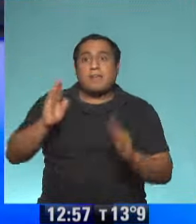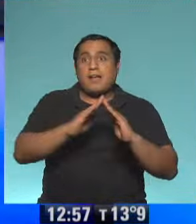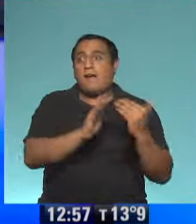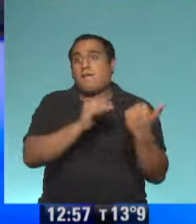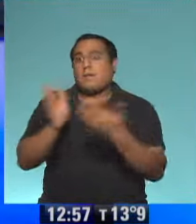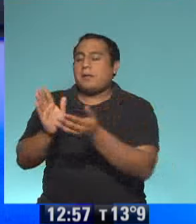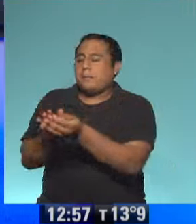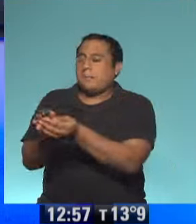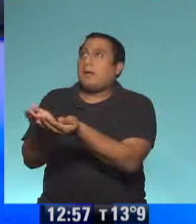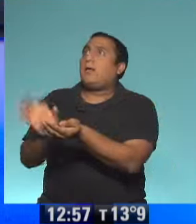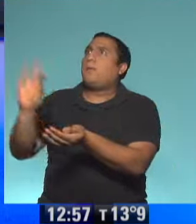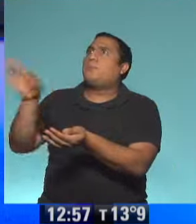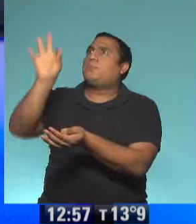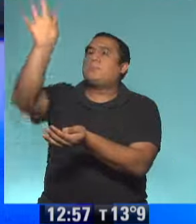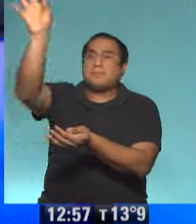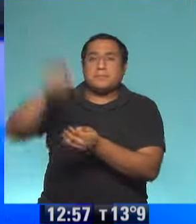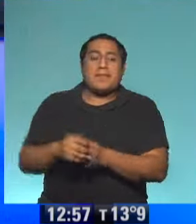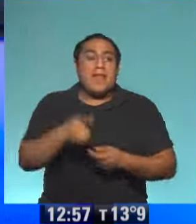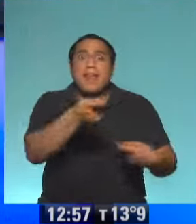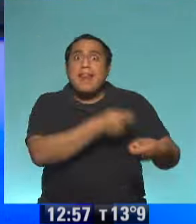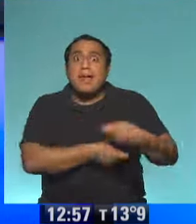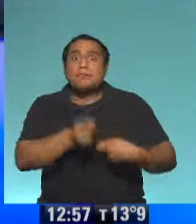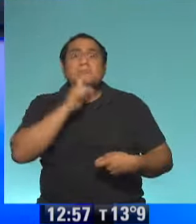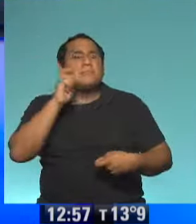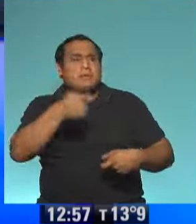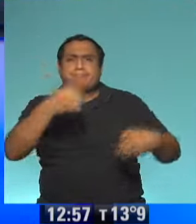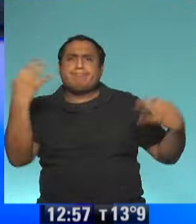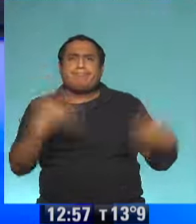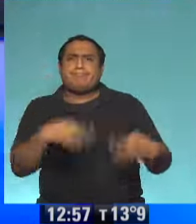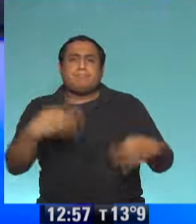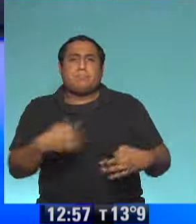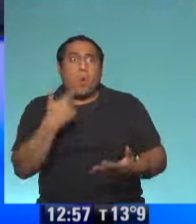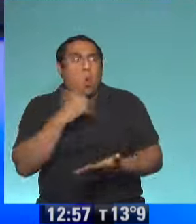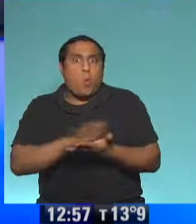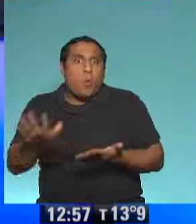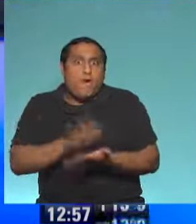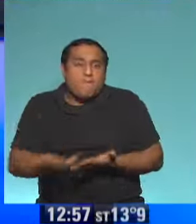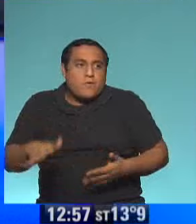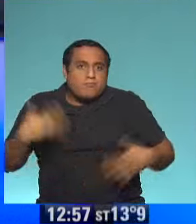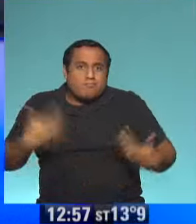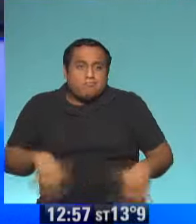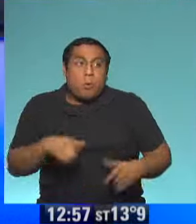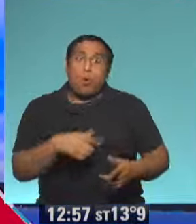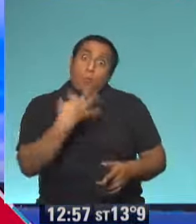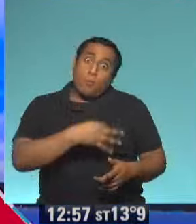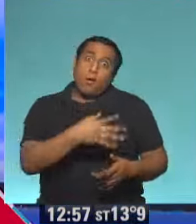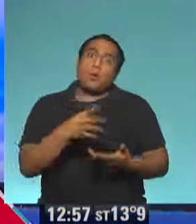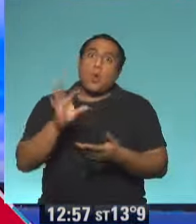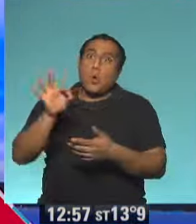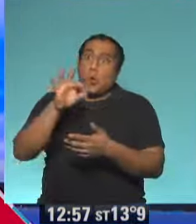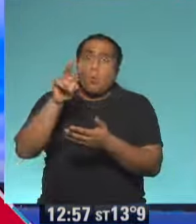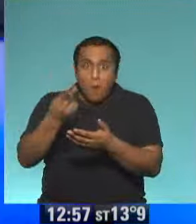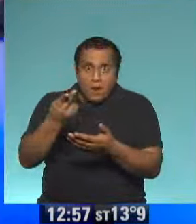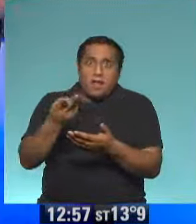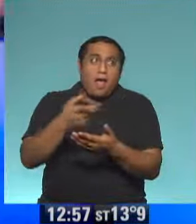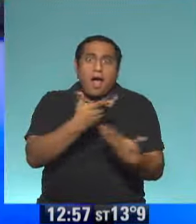escapar a la mosca. El negocio de mi tía anduvo muy bien. ¿Sería por la novedad o porque de veras era buena resucitando? La